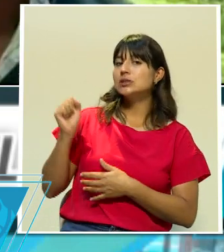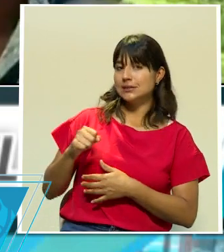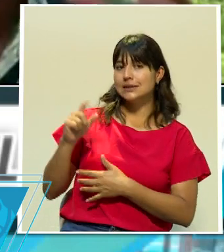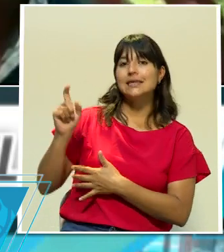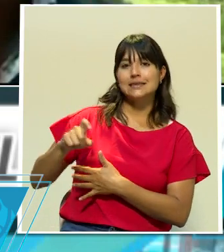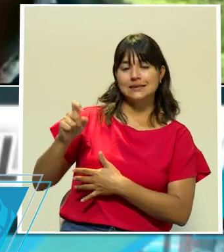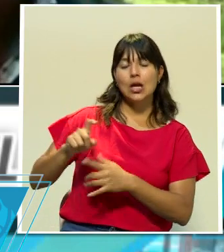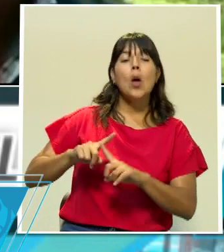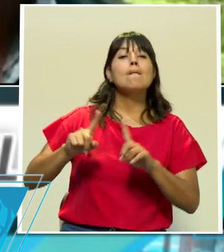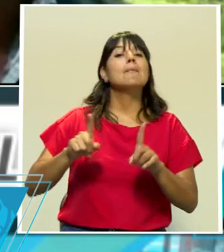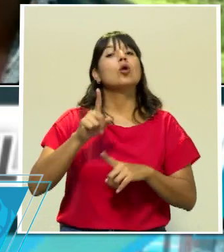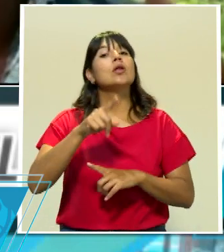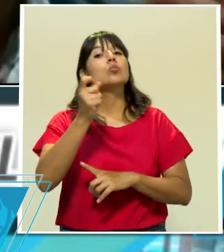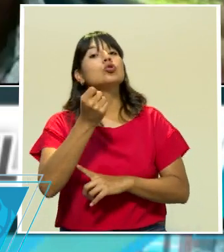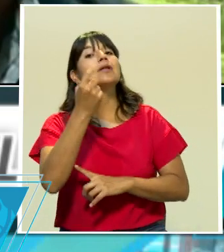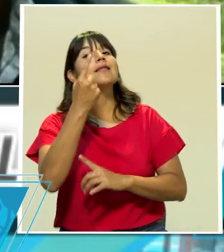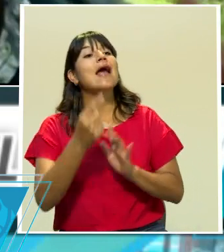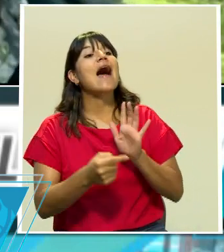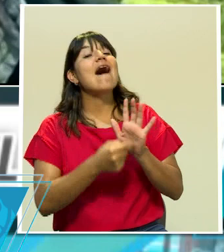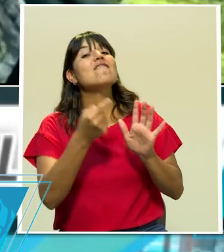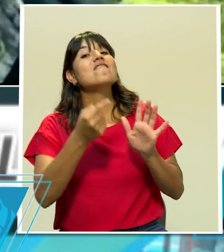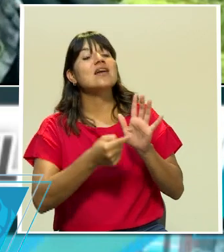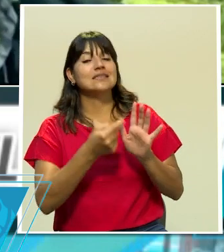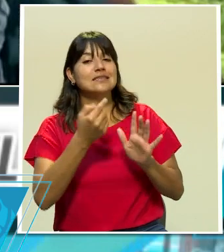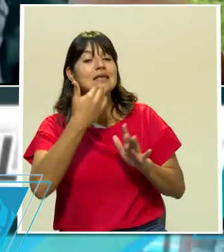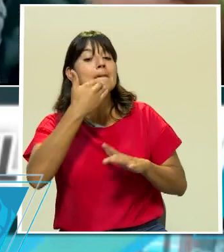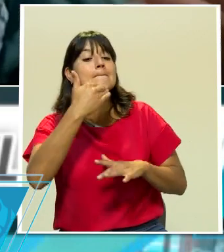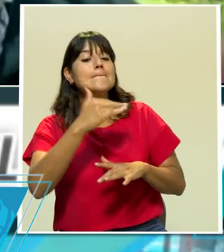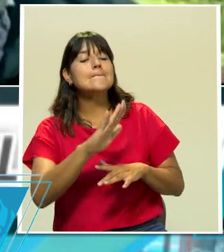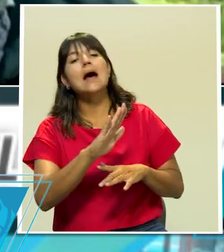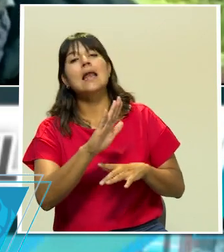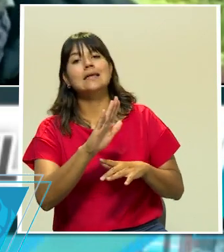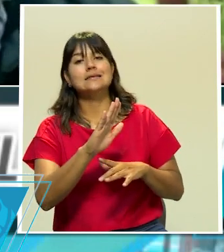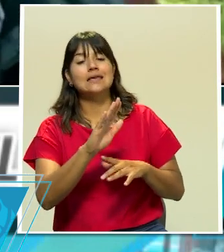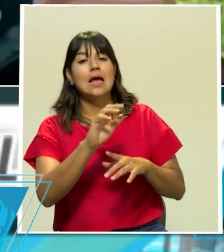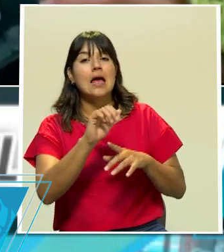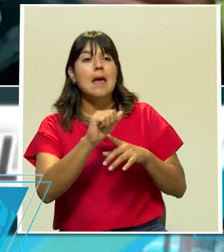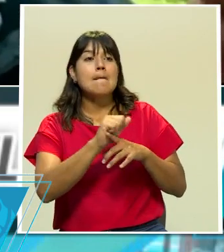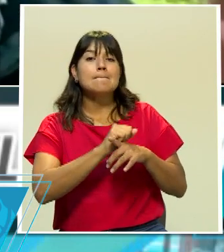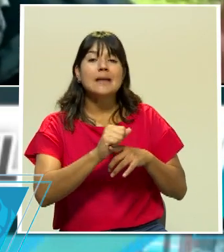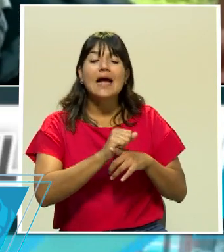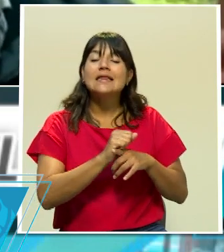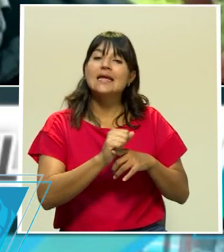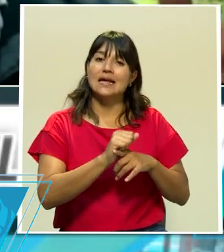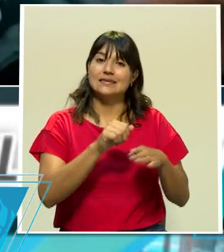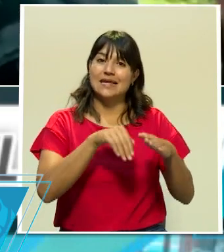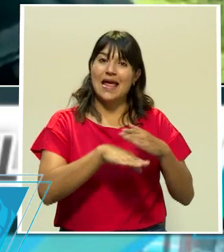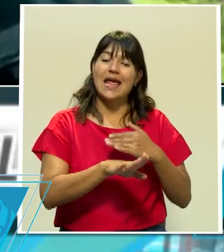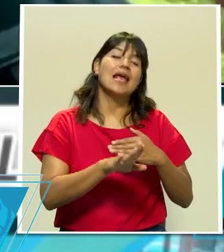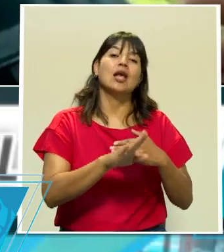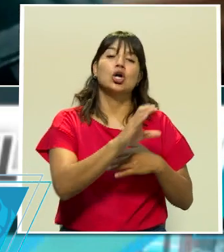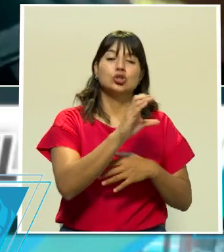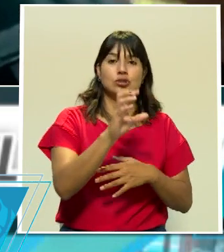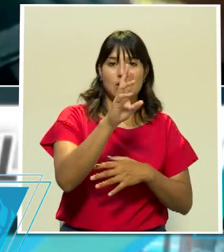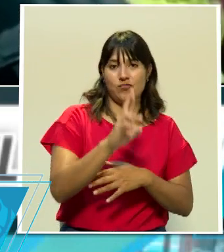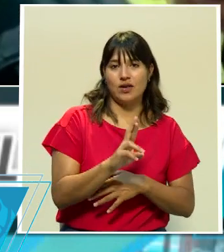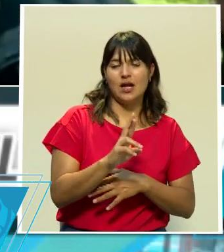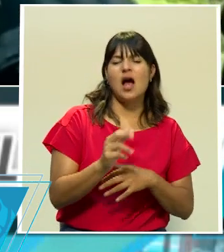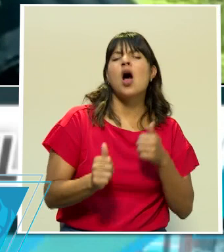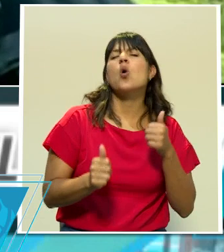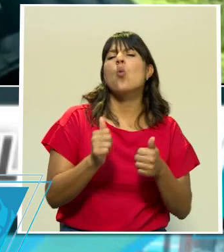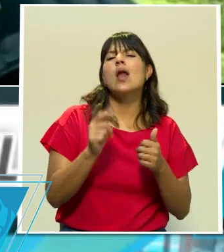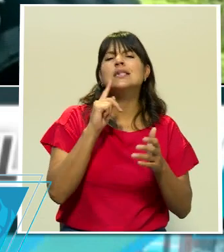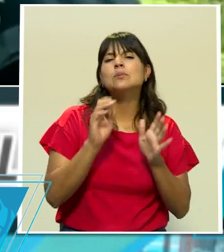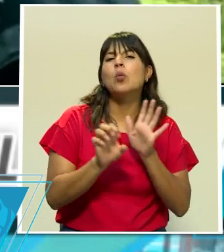serie de malas prácticas en la legislación costarricense que hay que corregir. ¿Cuáles son esas malas prácticas? Que cada vez que establecemos un